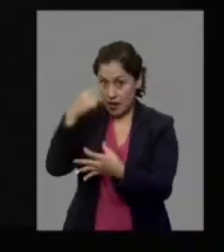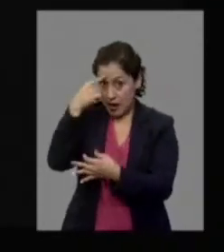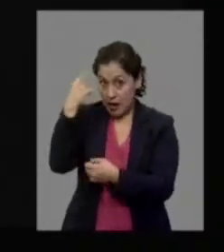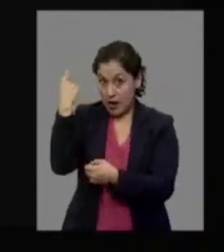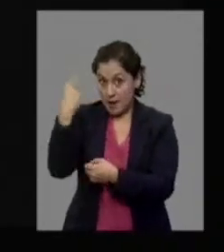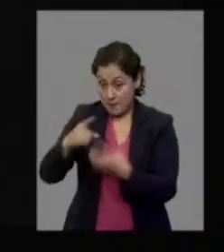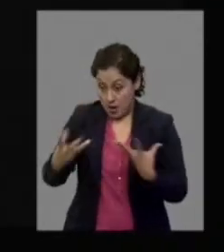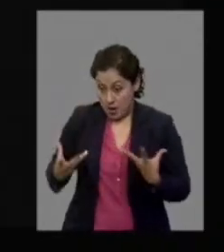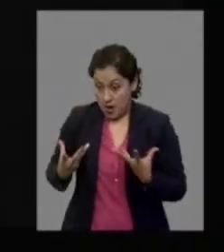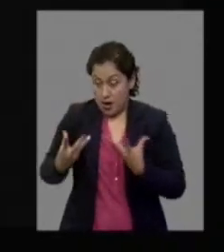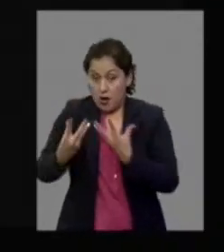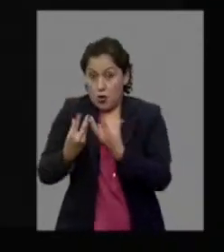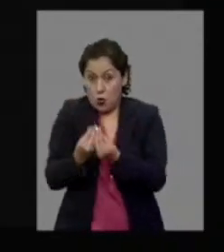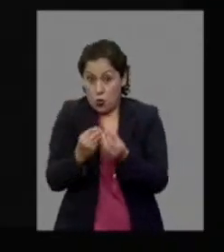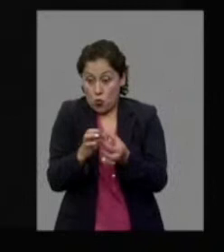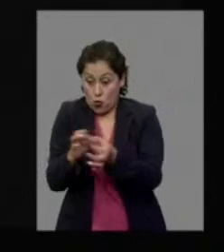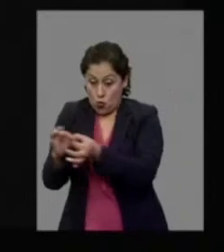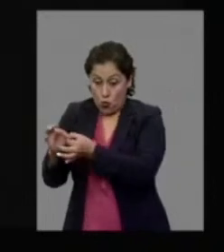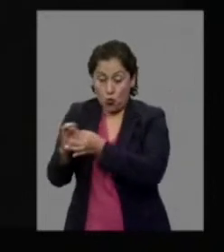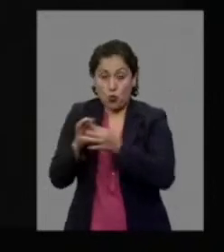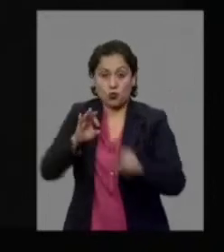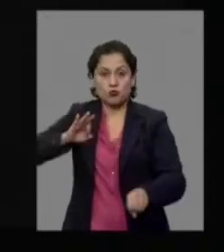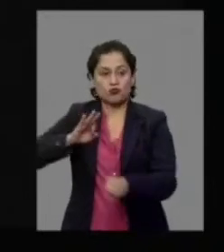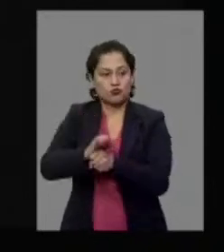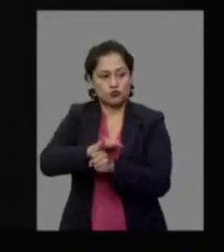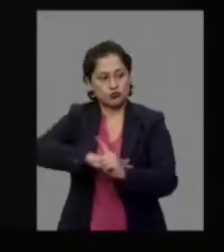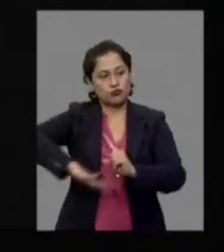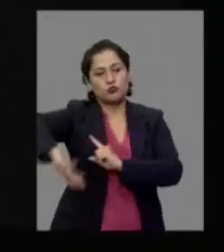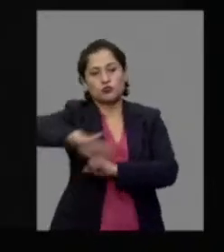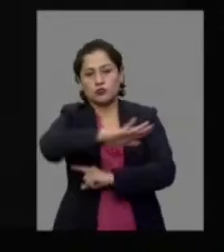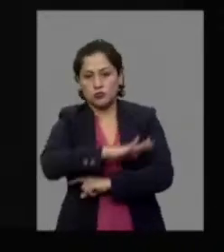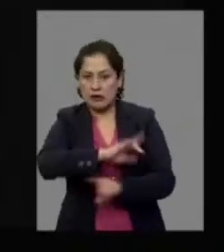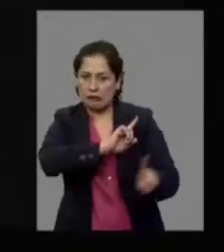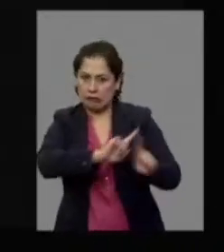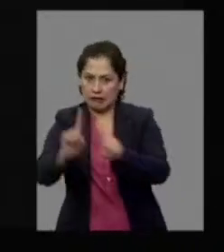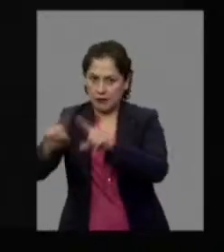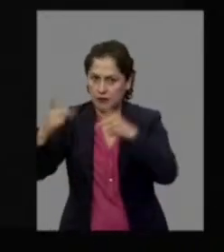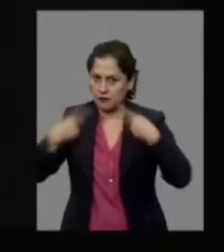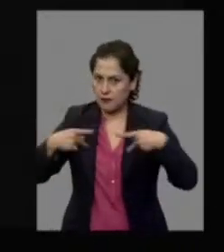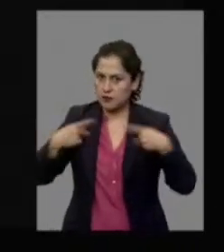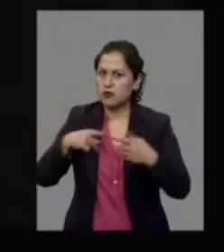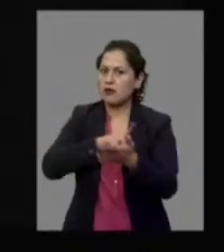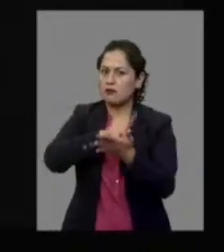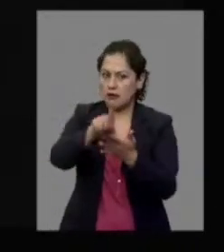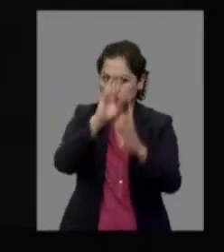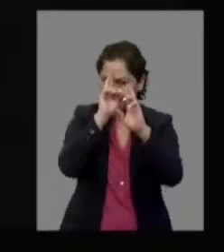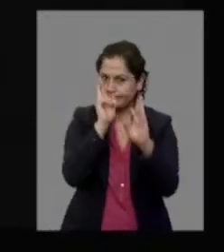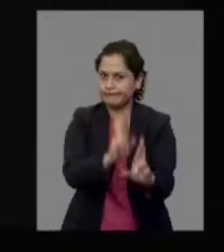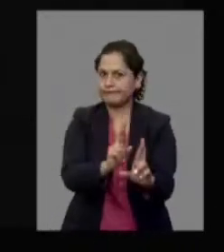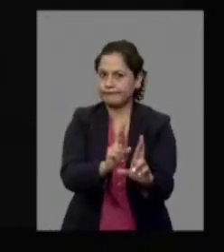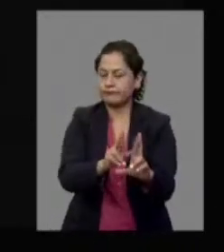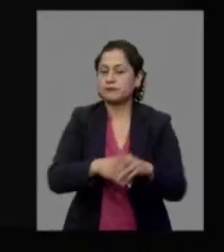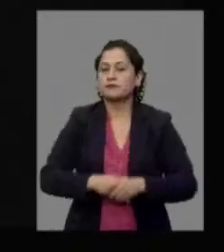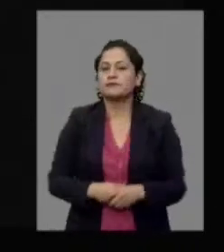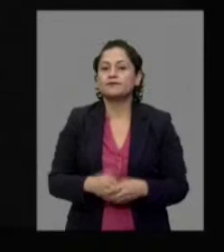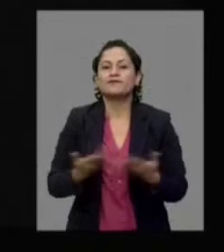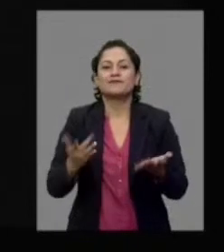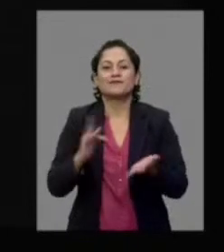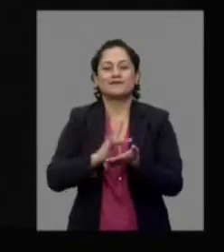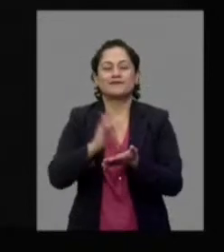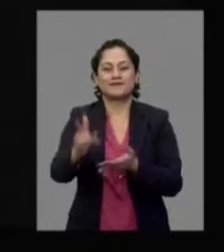derechos de manera adecuada por parte, insisto, de todos los agentes que participan en estos procedimientos.